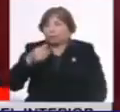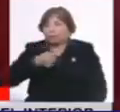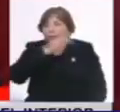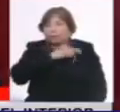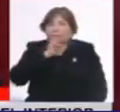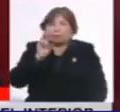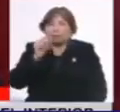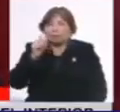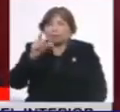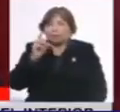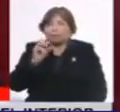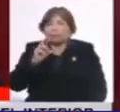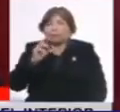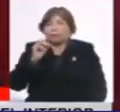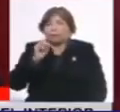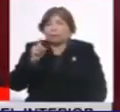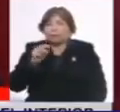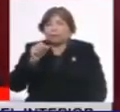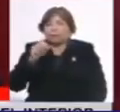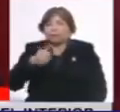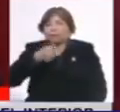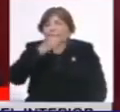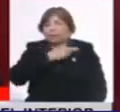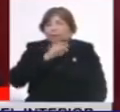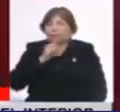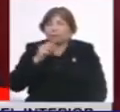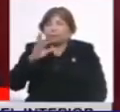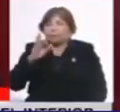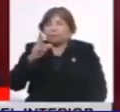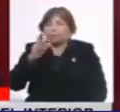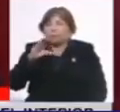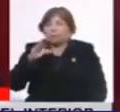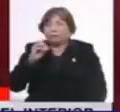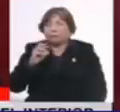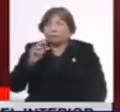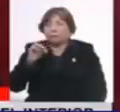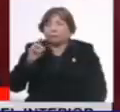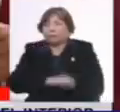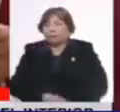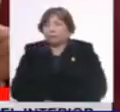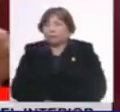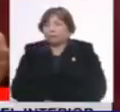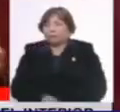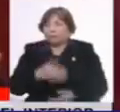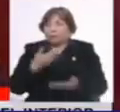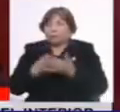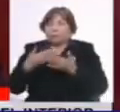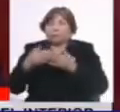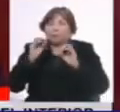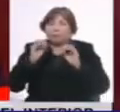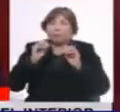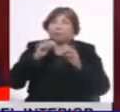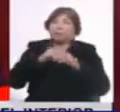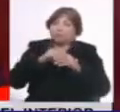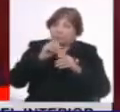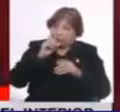coronel Walter Lozano Pajuelo, coronel Franco Raúl Moreno Zapata. Se materializa